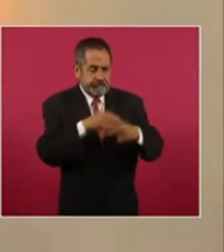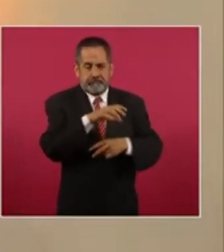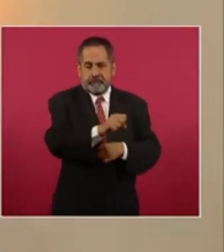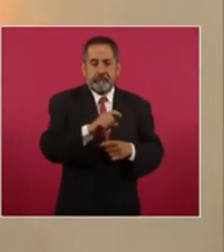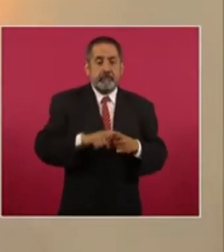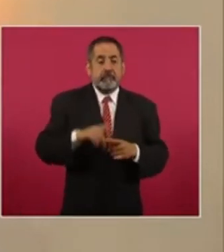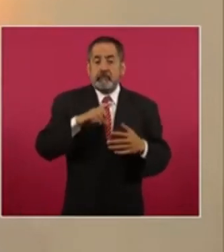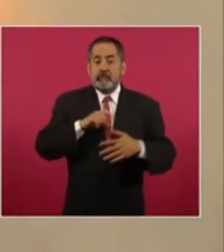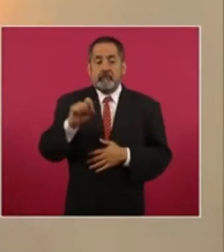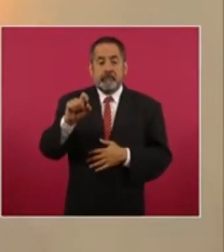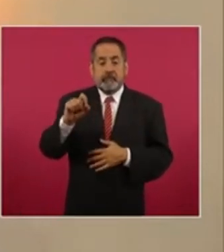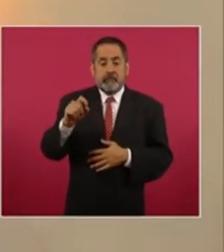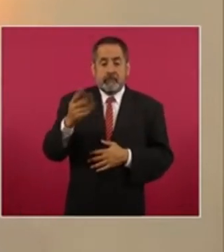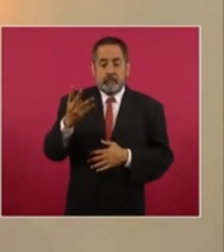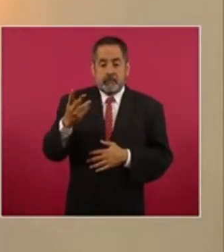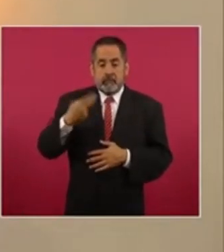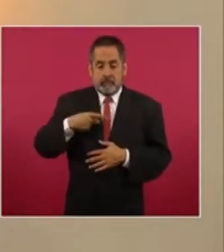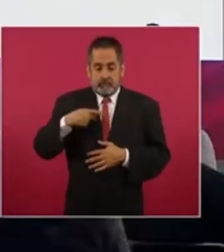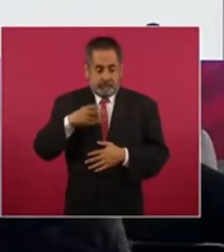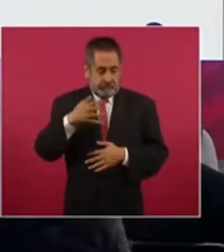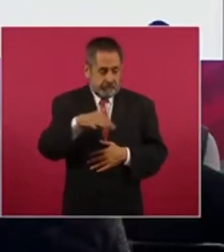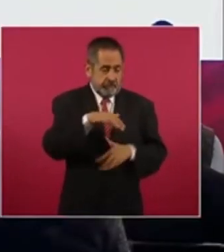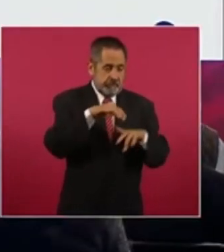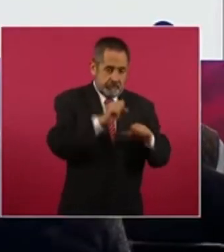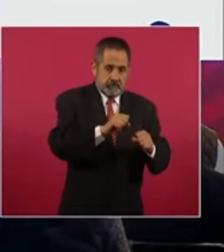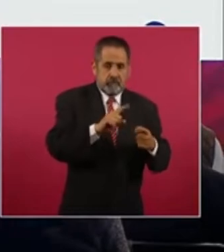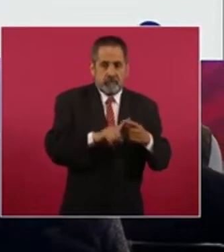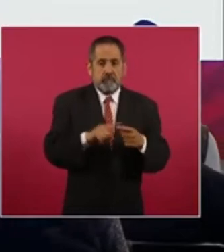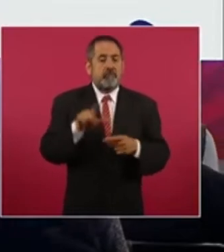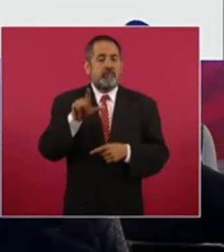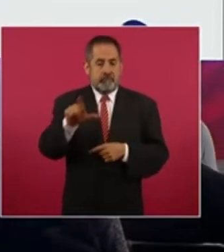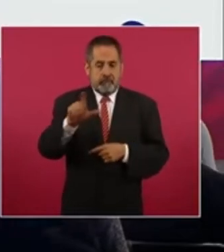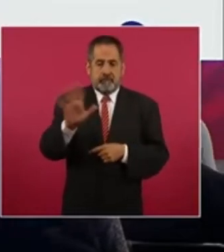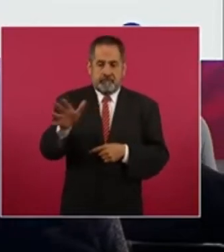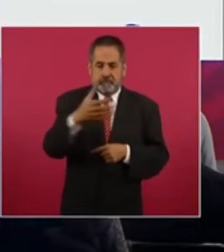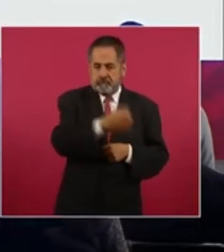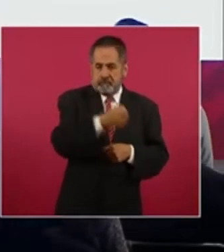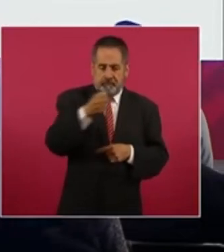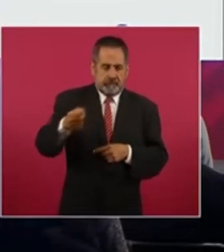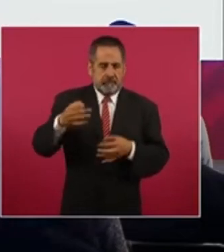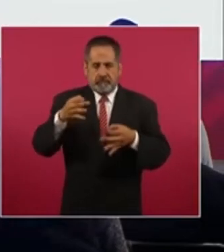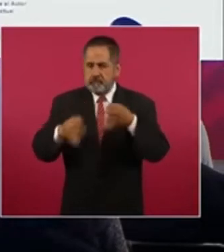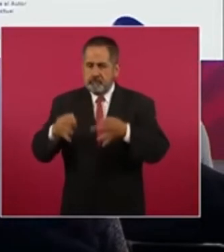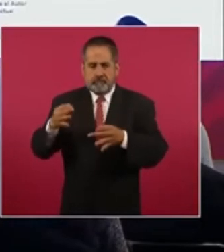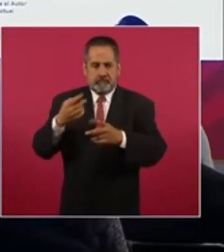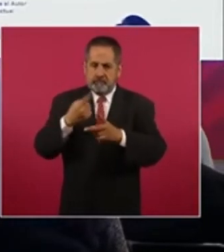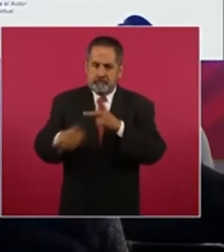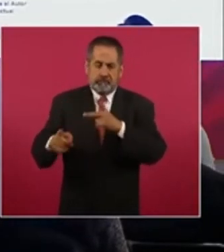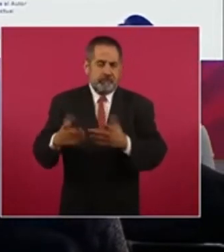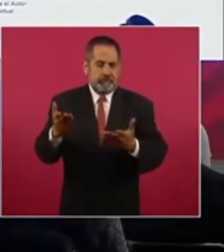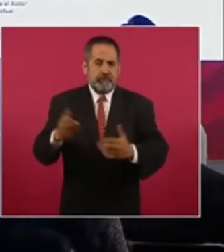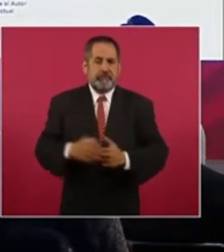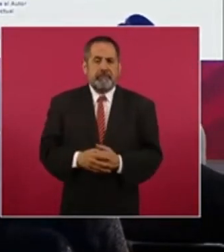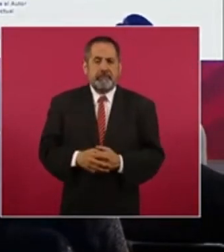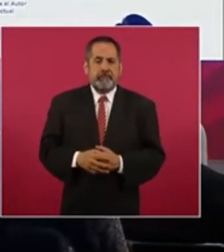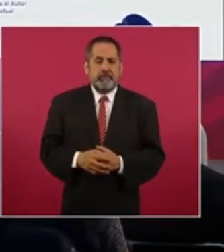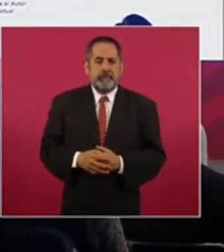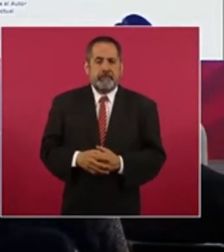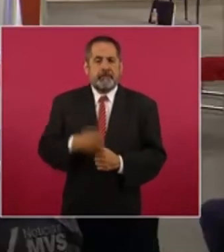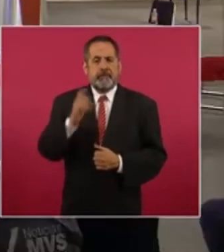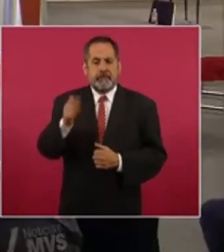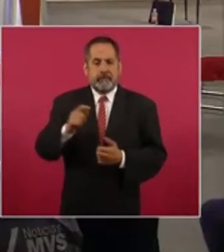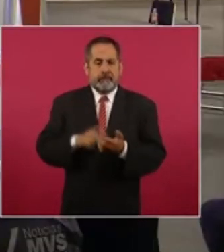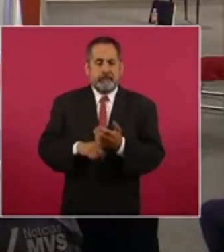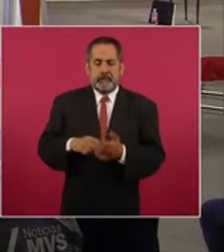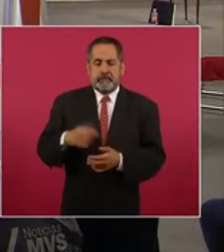detenidos o buscados y 17 vinculados a proceso penal. Siguiente. En el caso de